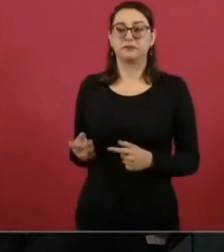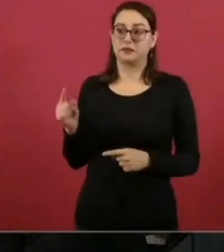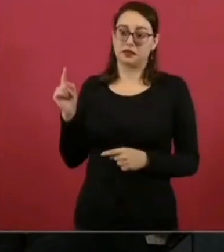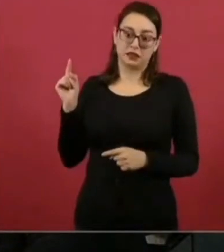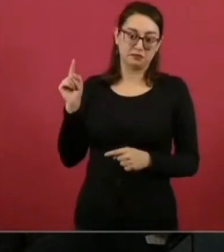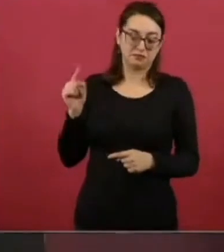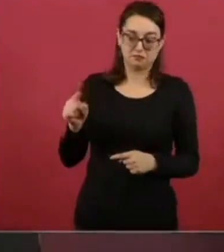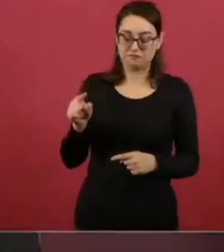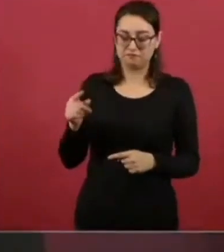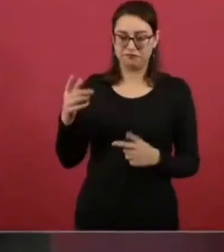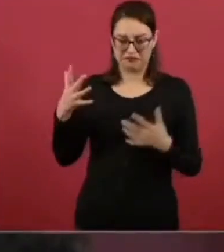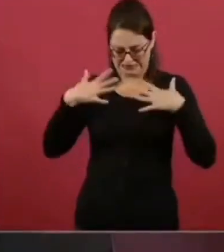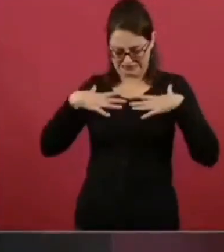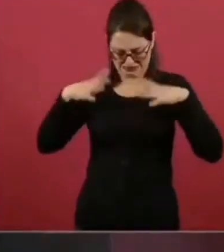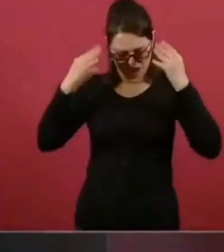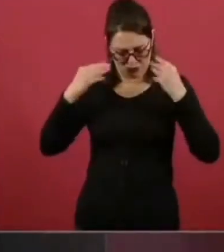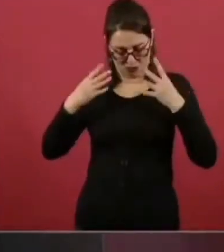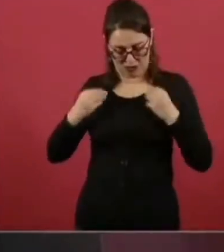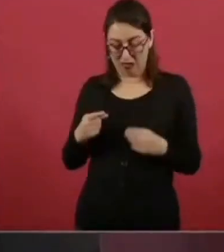Nos parábamos ahí.